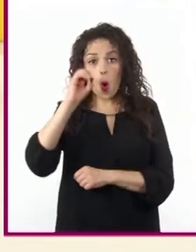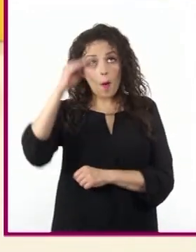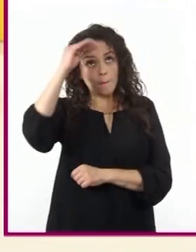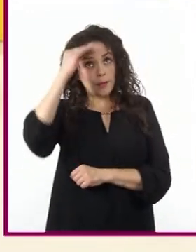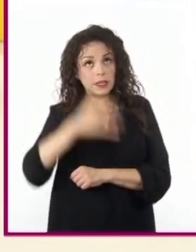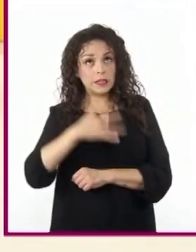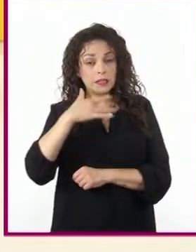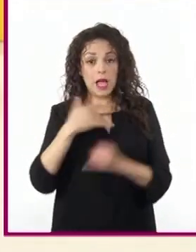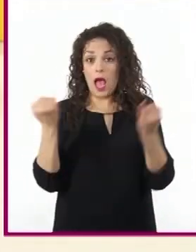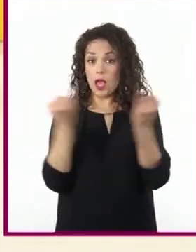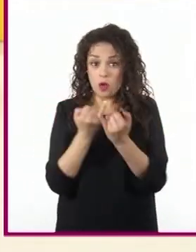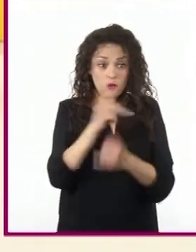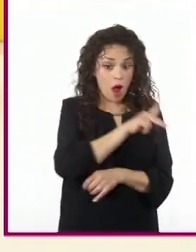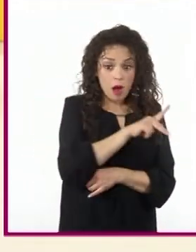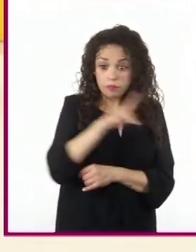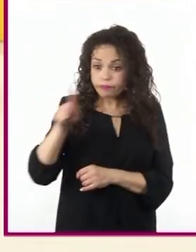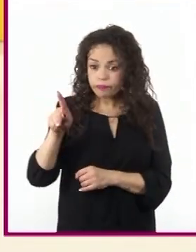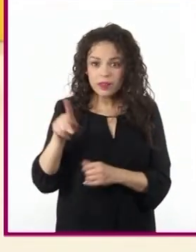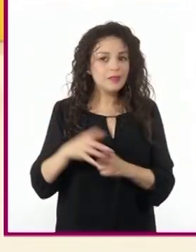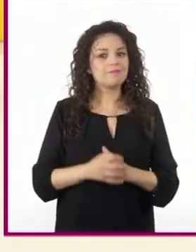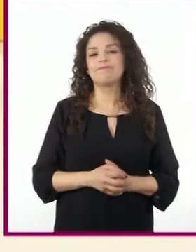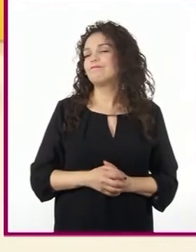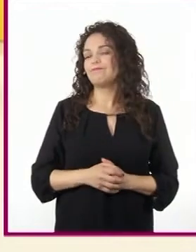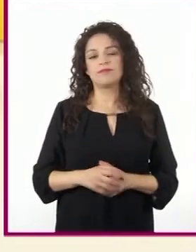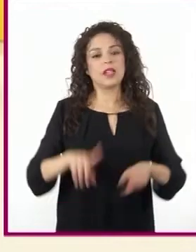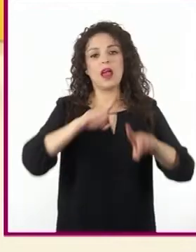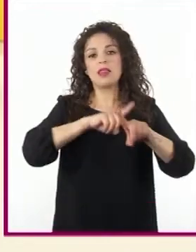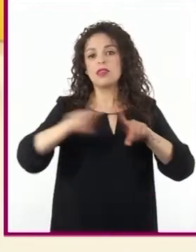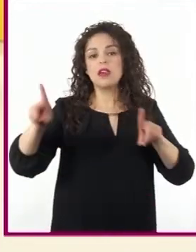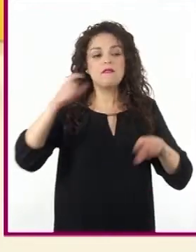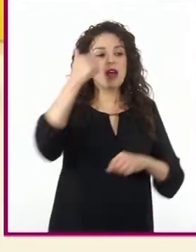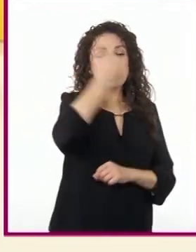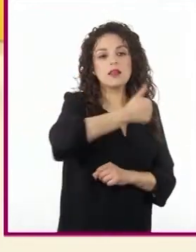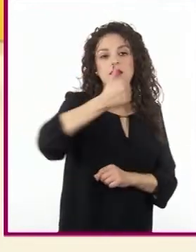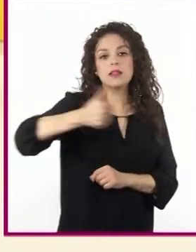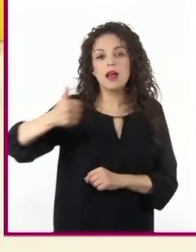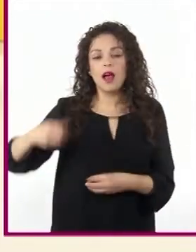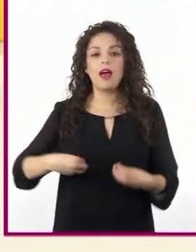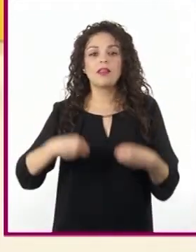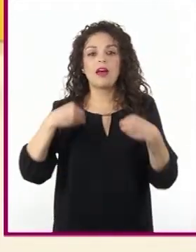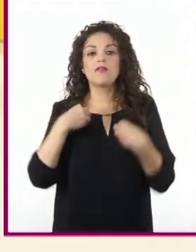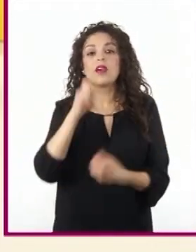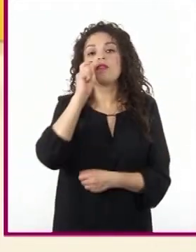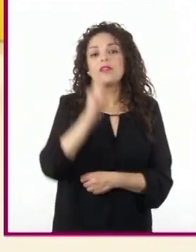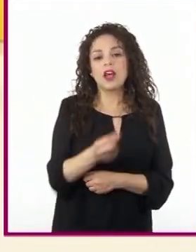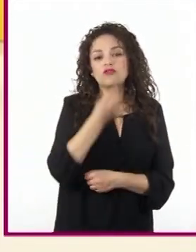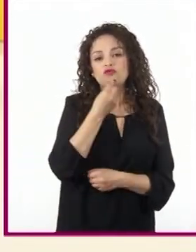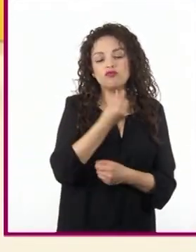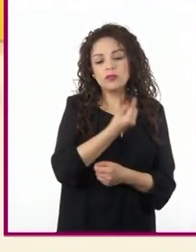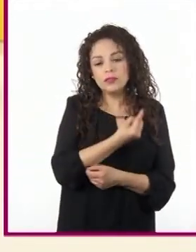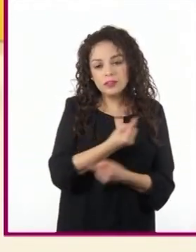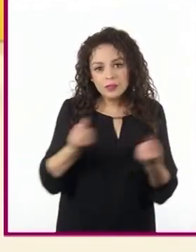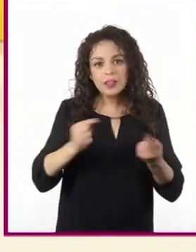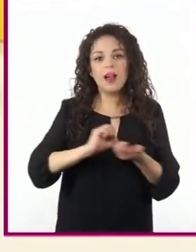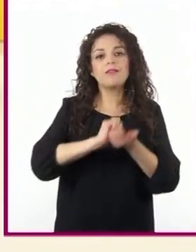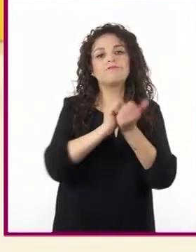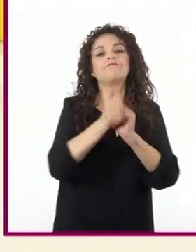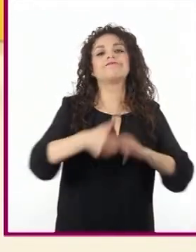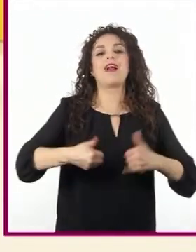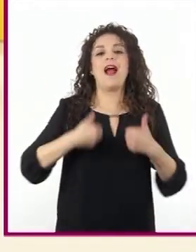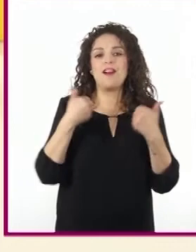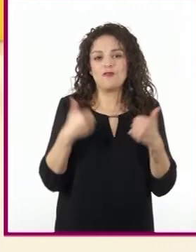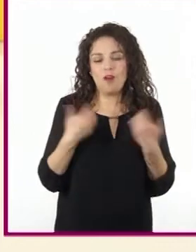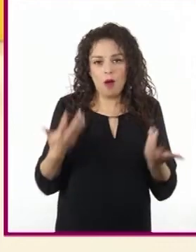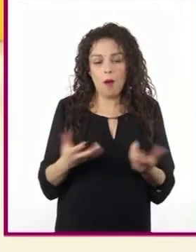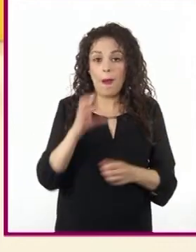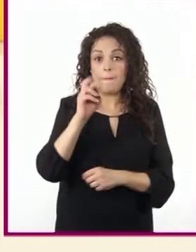mismo, pues tienen una manera diferente de vivir su adolescencia, ya sea por la influencia de su familia,